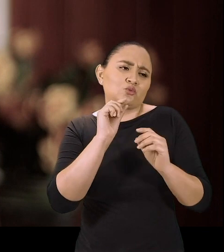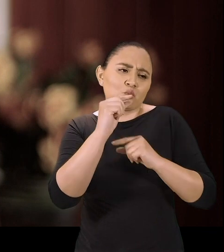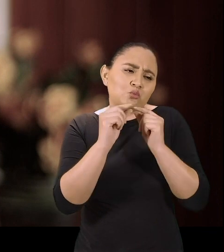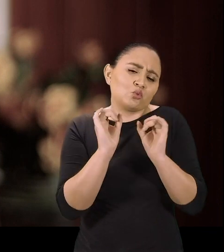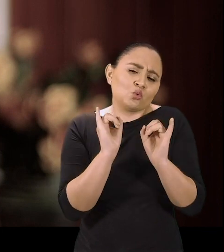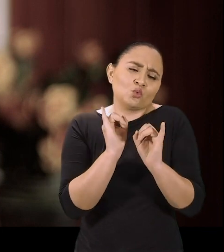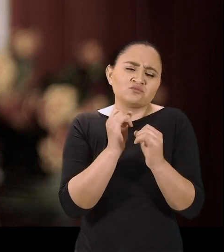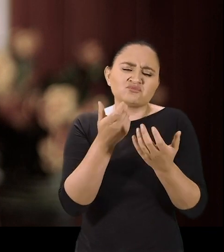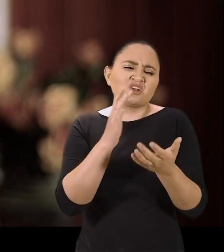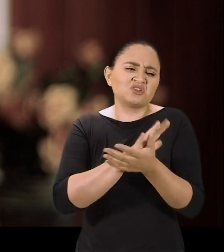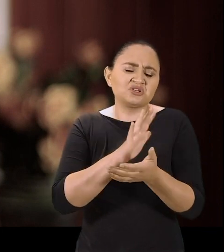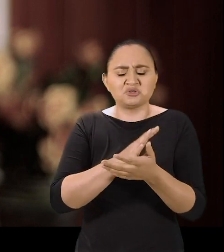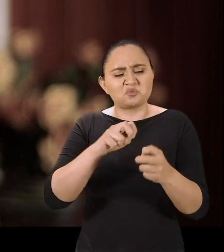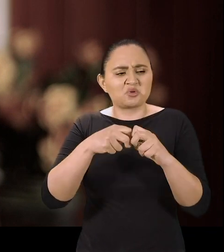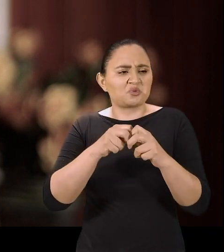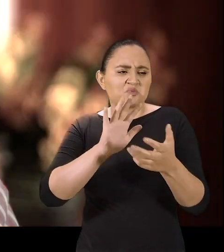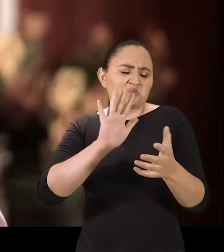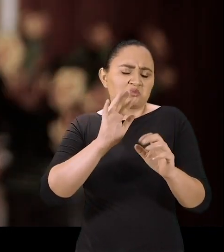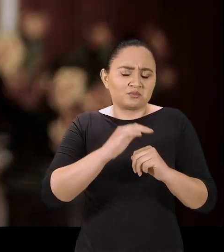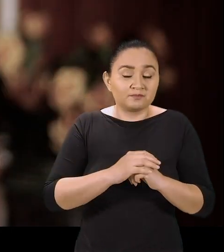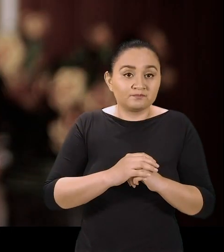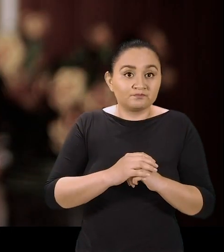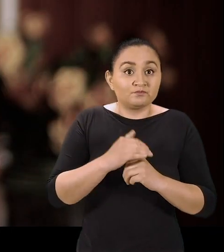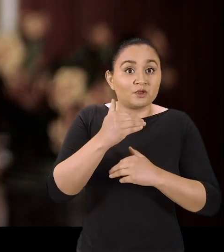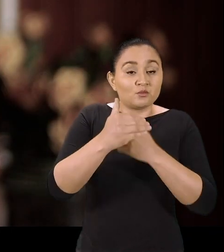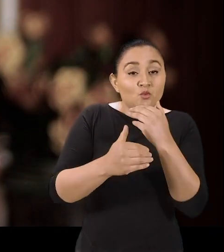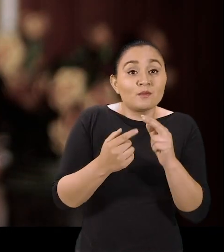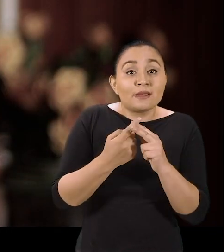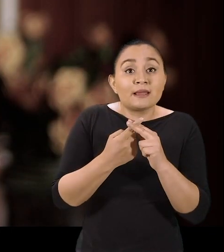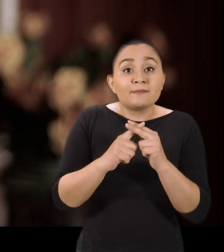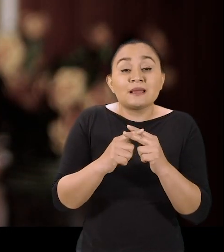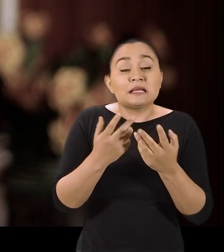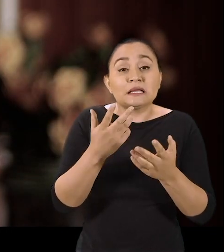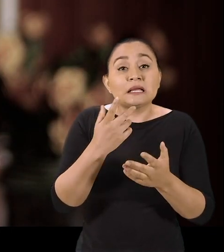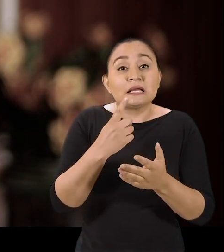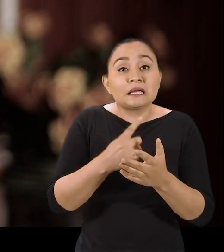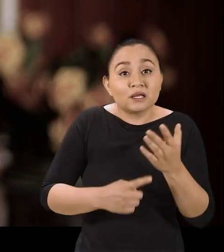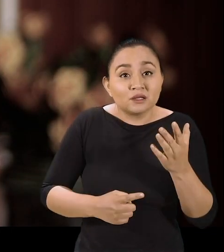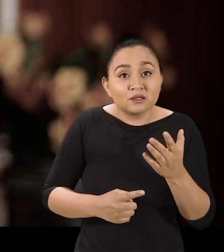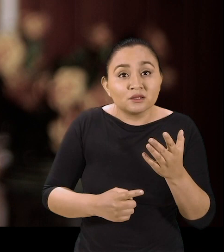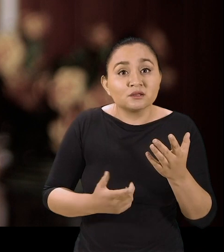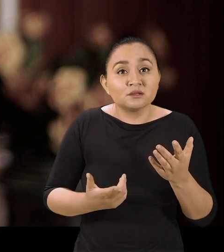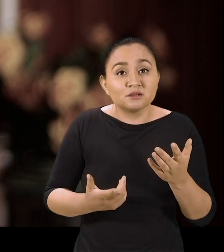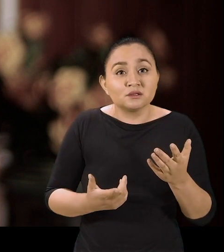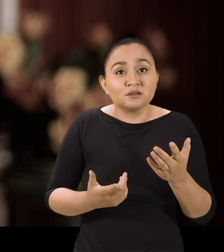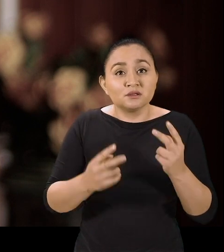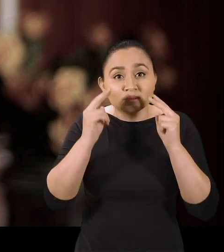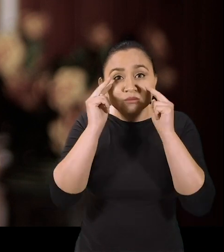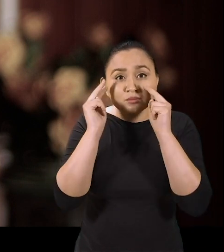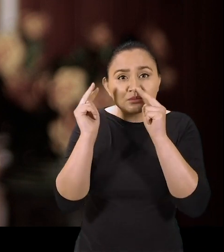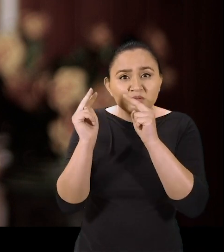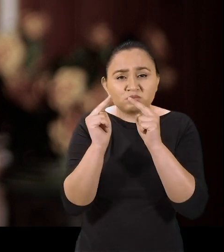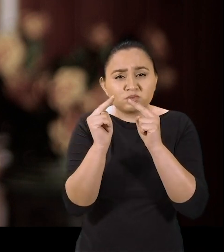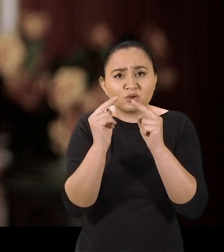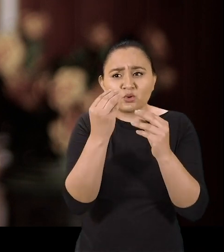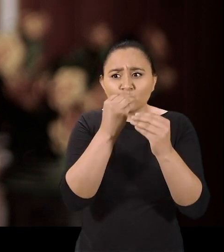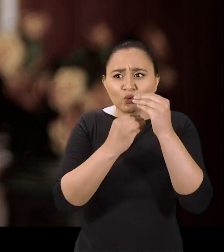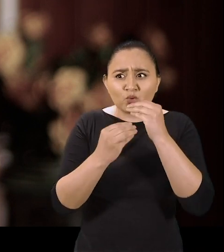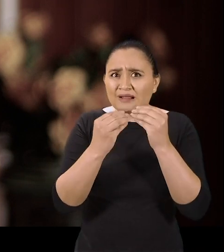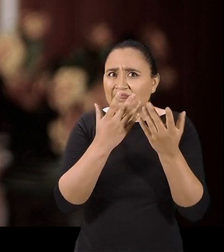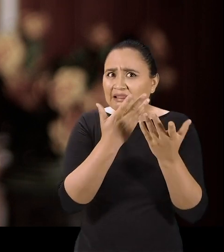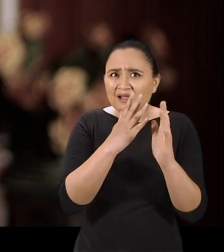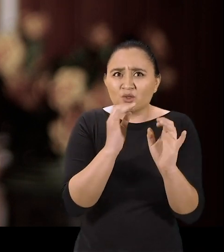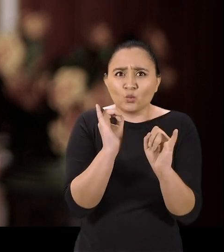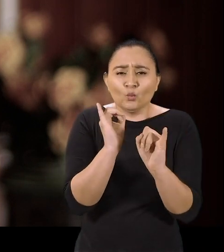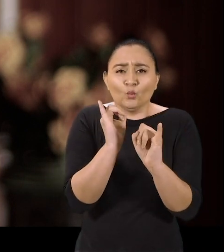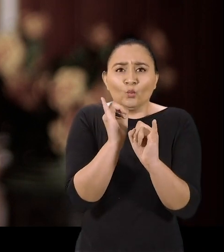adelgazar y no había ningún problema empezamos a a notar la baja de